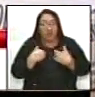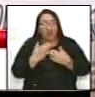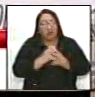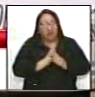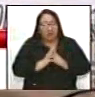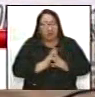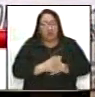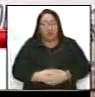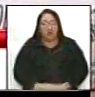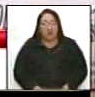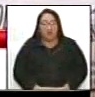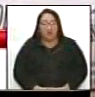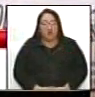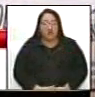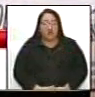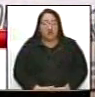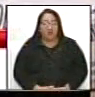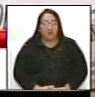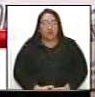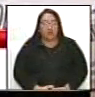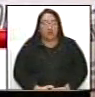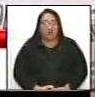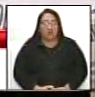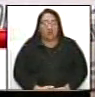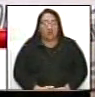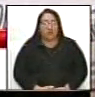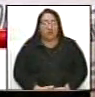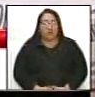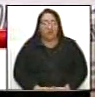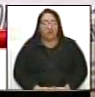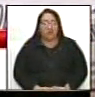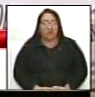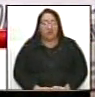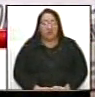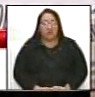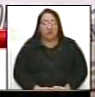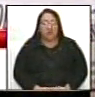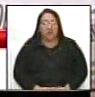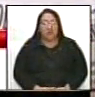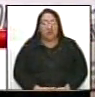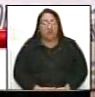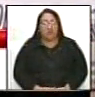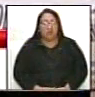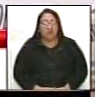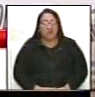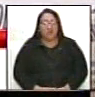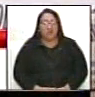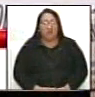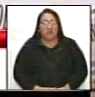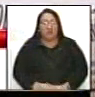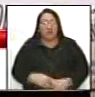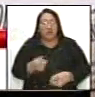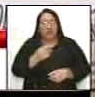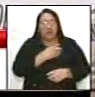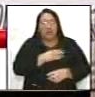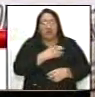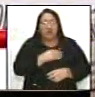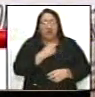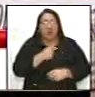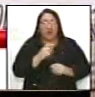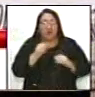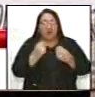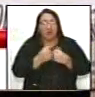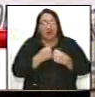que se pida al ministro, perdón, al comandante de la Fuerza Aérea, un